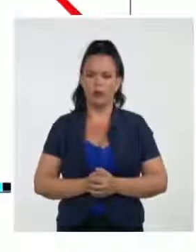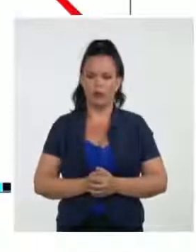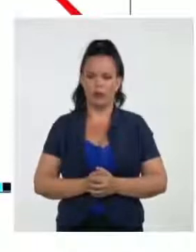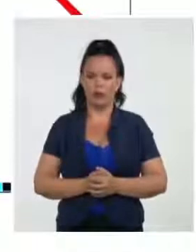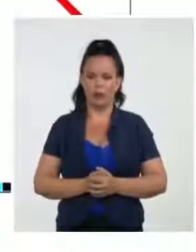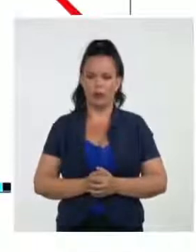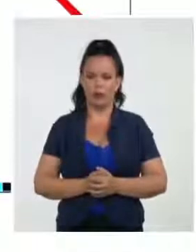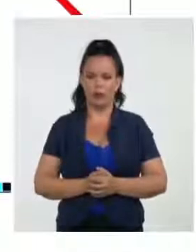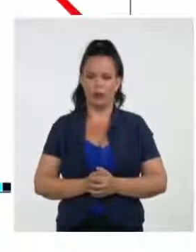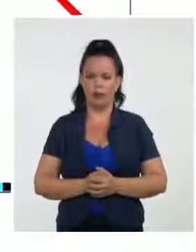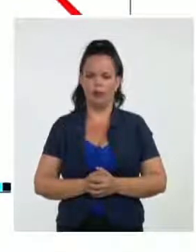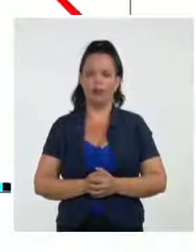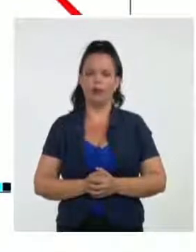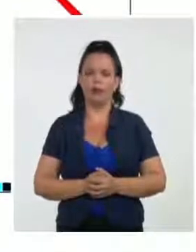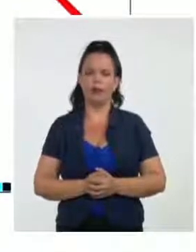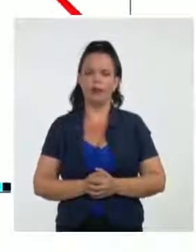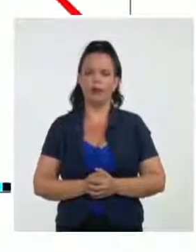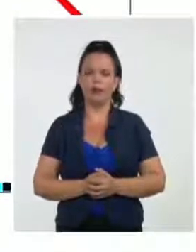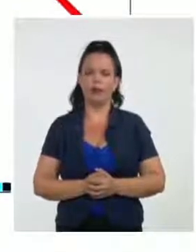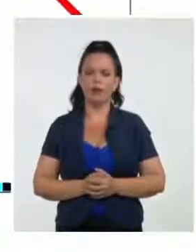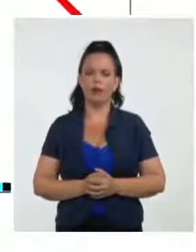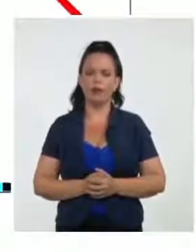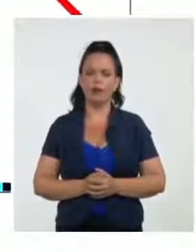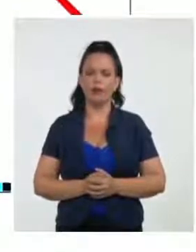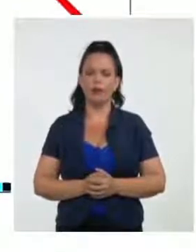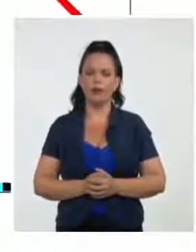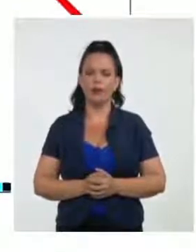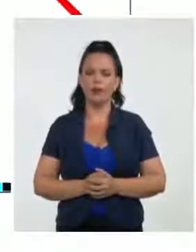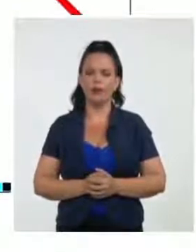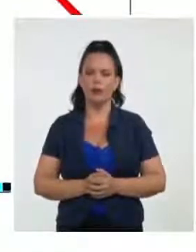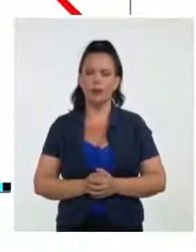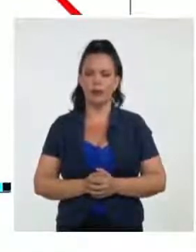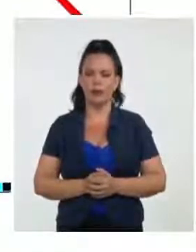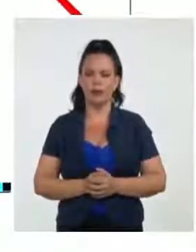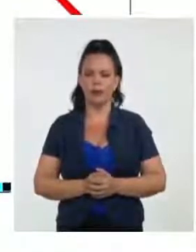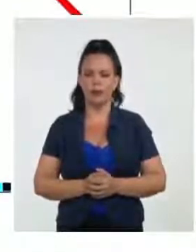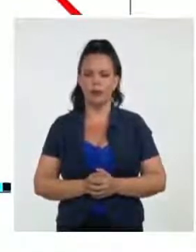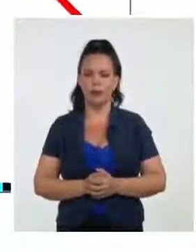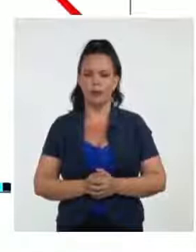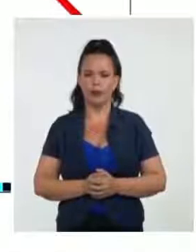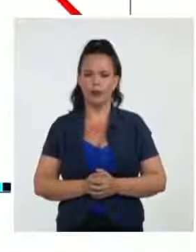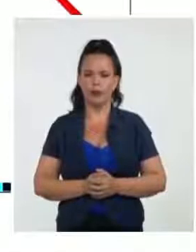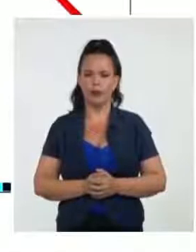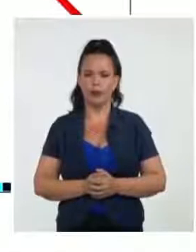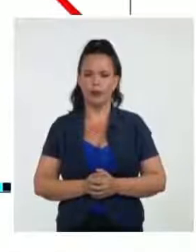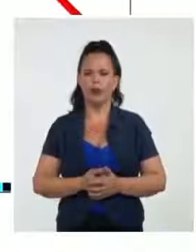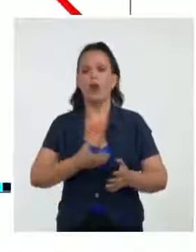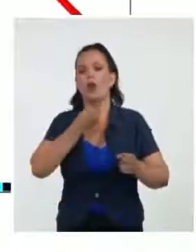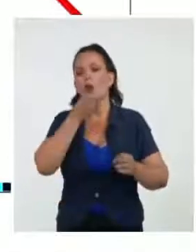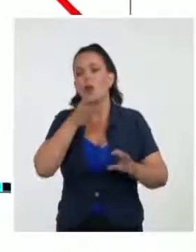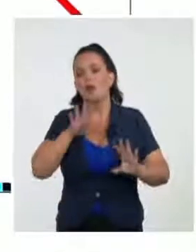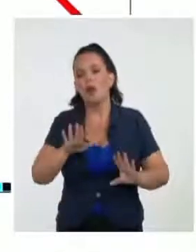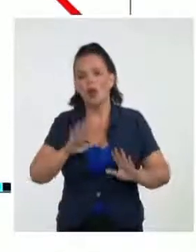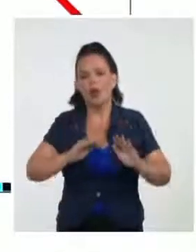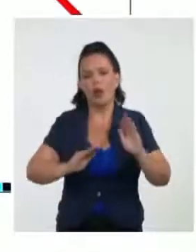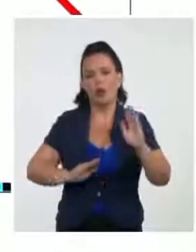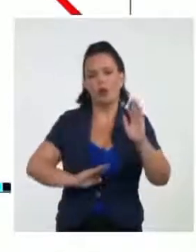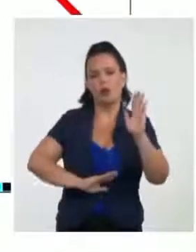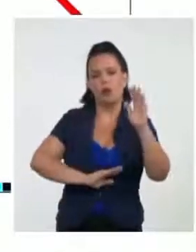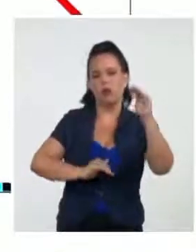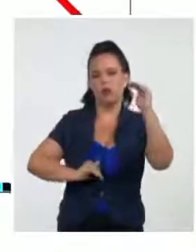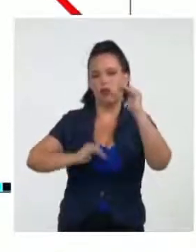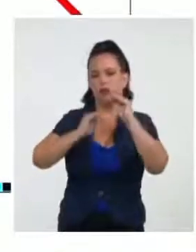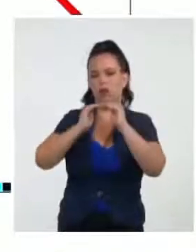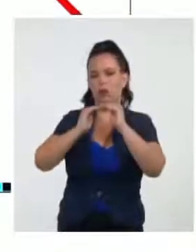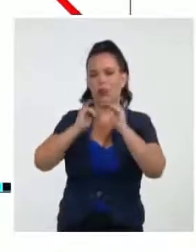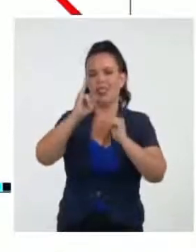se puede ver que también, es decir, que parece ser que podríamos incluso llegar a alcanzar hasta los 60.000. Fíjense que está eso multiplicado arriba